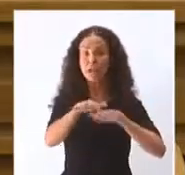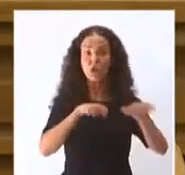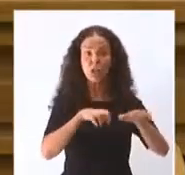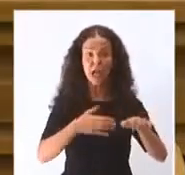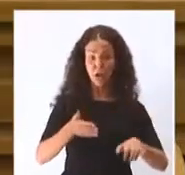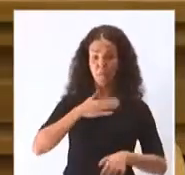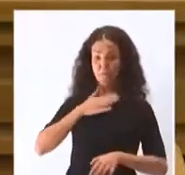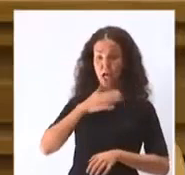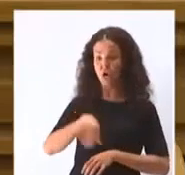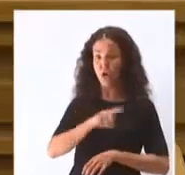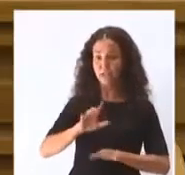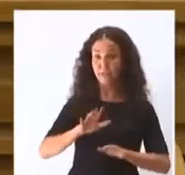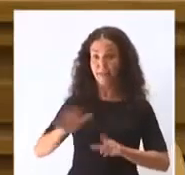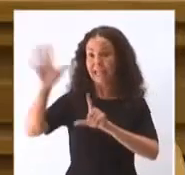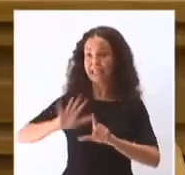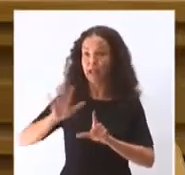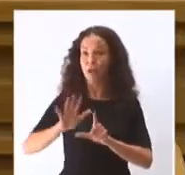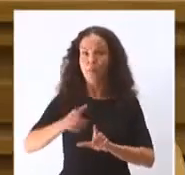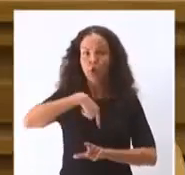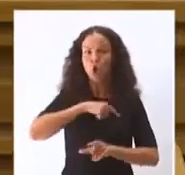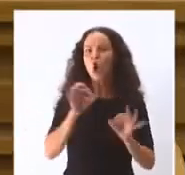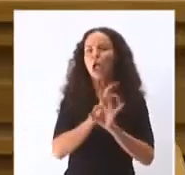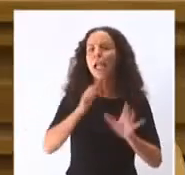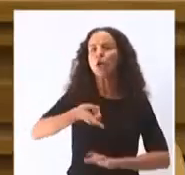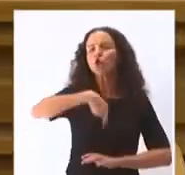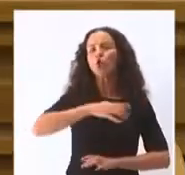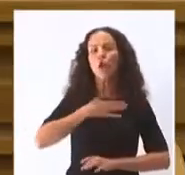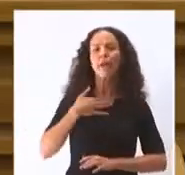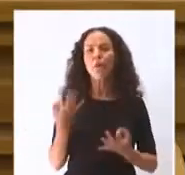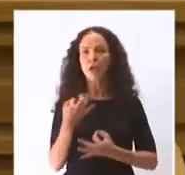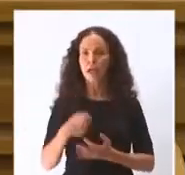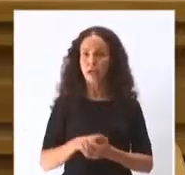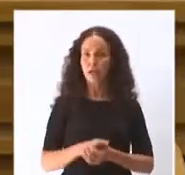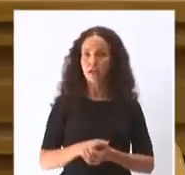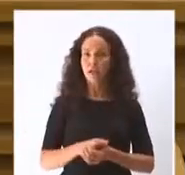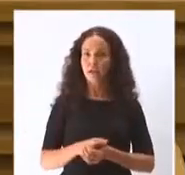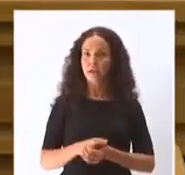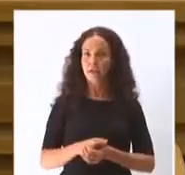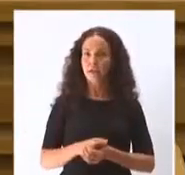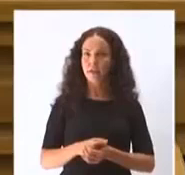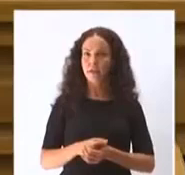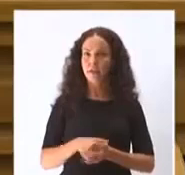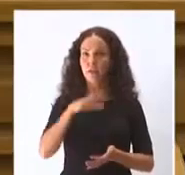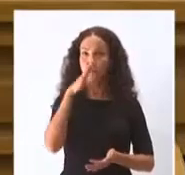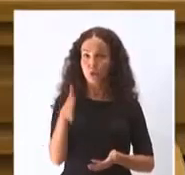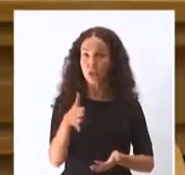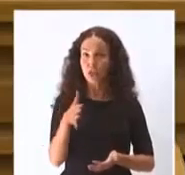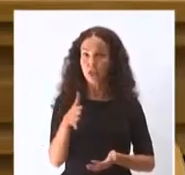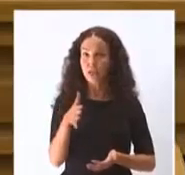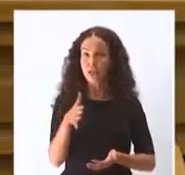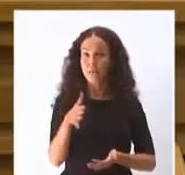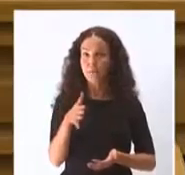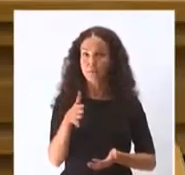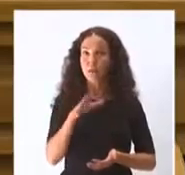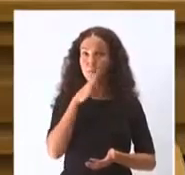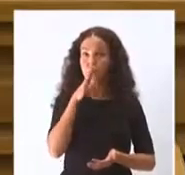del estado pero conviene que aquí tengamos claro lo que queremos porque a río revuelto ganancia de ingenieros a río revuelto ganaron digo